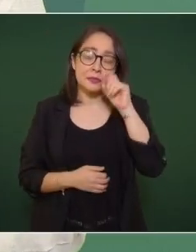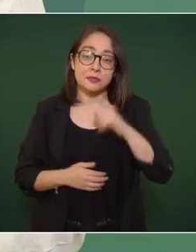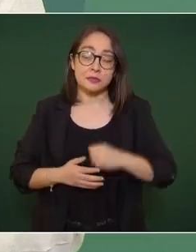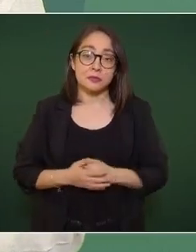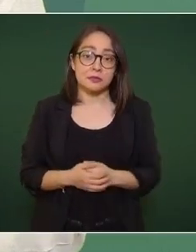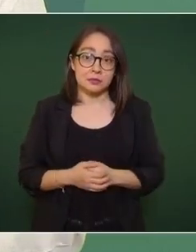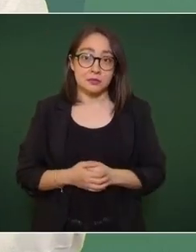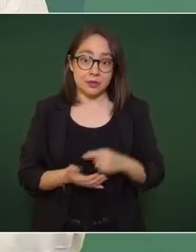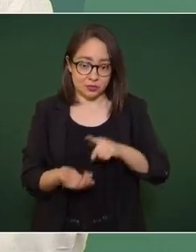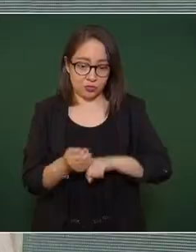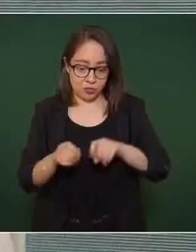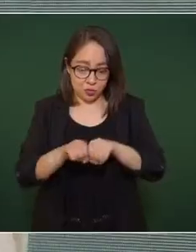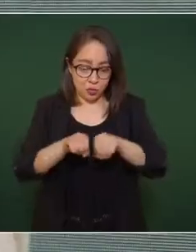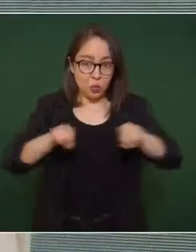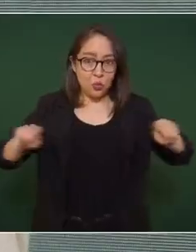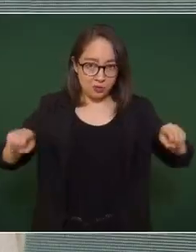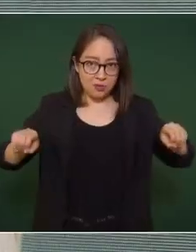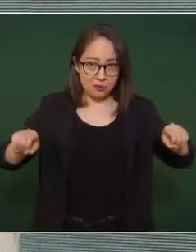del ducto.